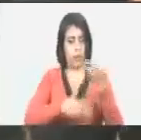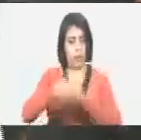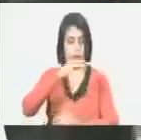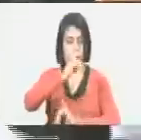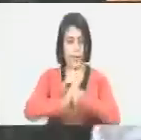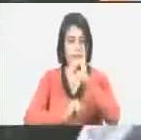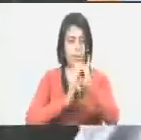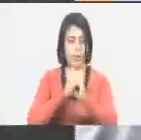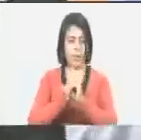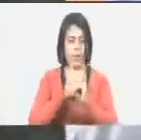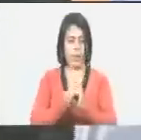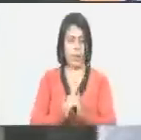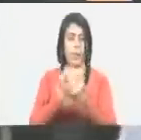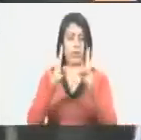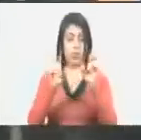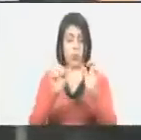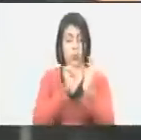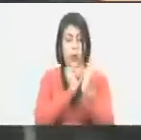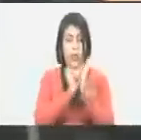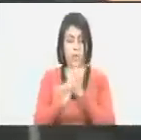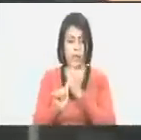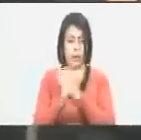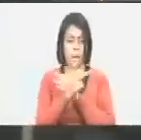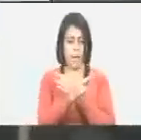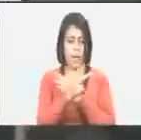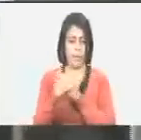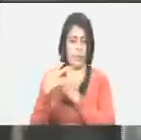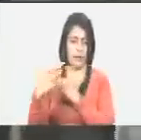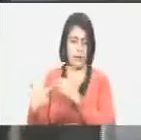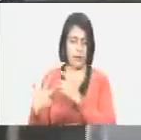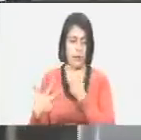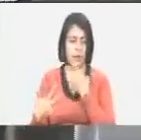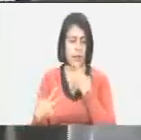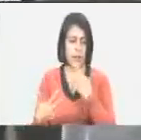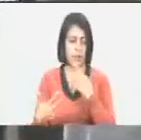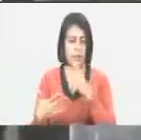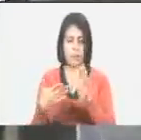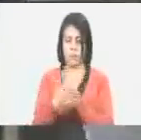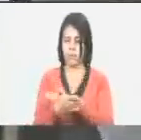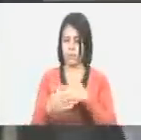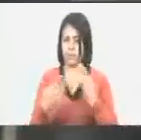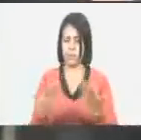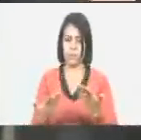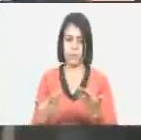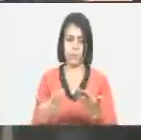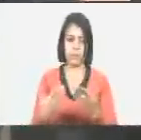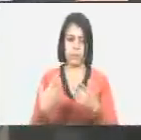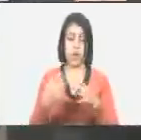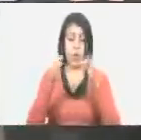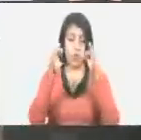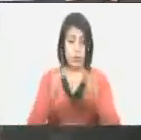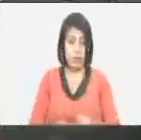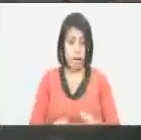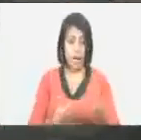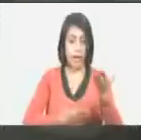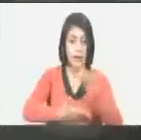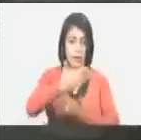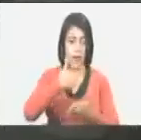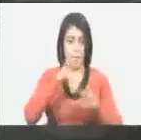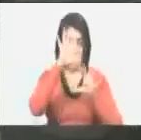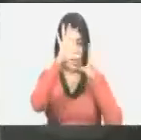internacional, agregar un nuevo artículo 23, que tiene que ver con bueno, materializar esta cooperación